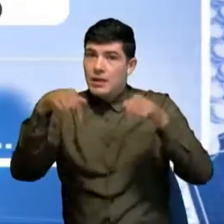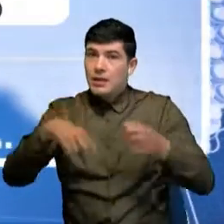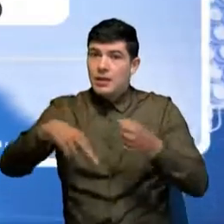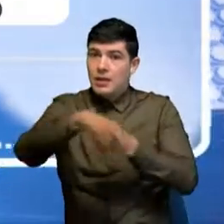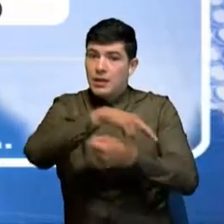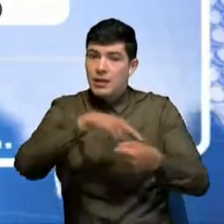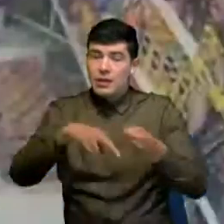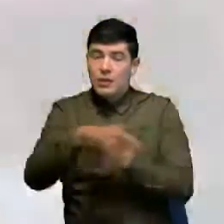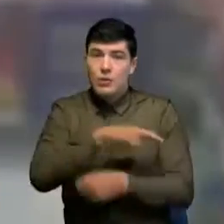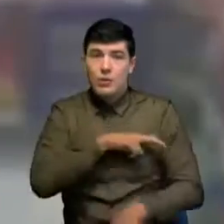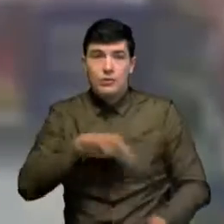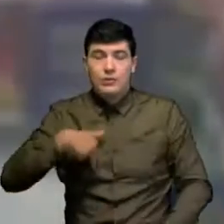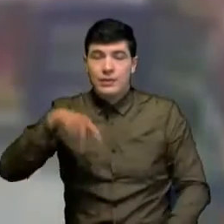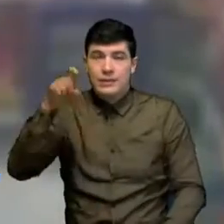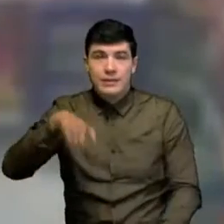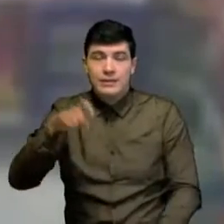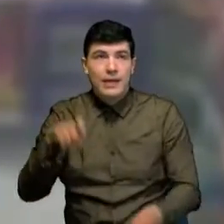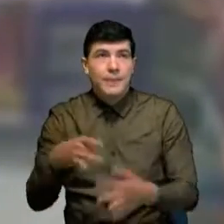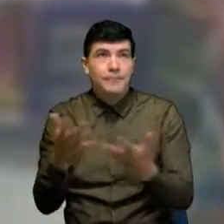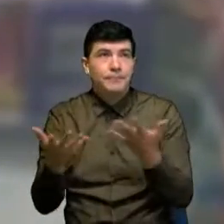más